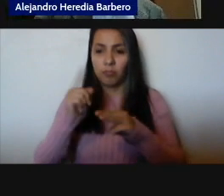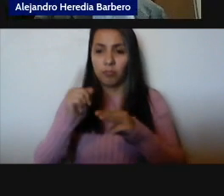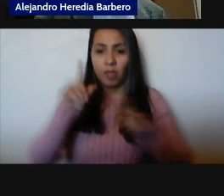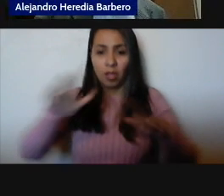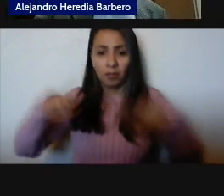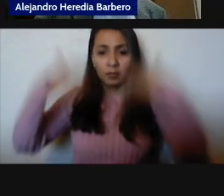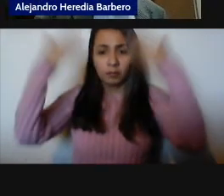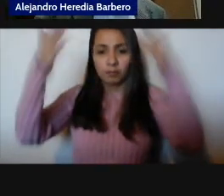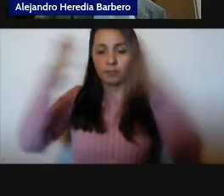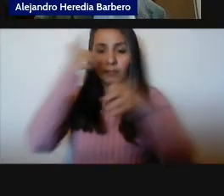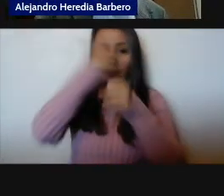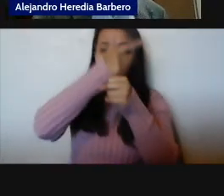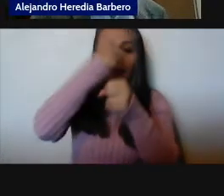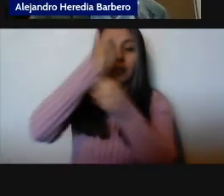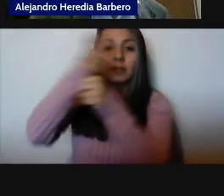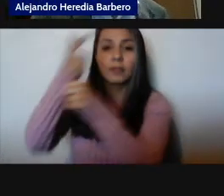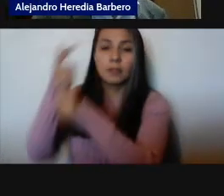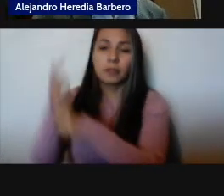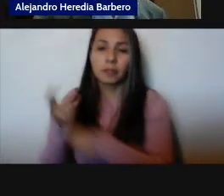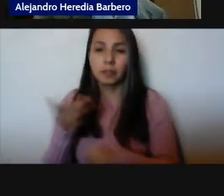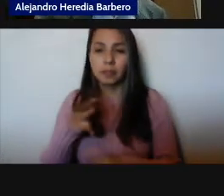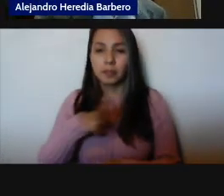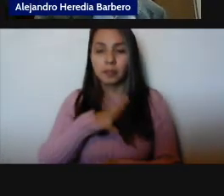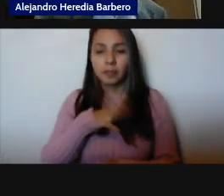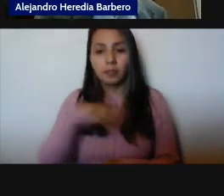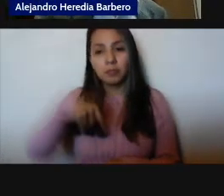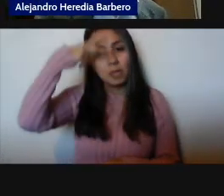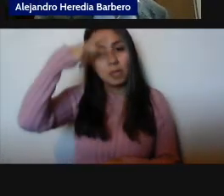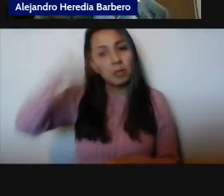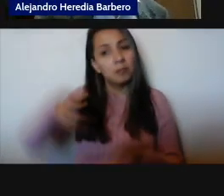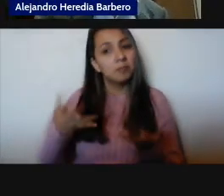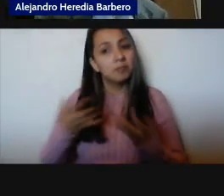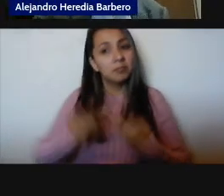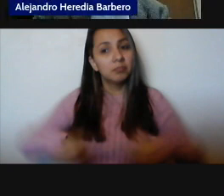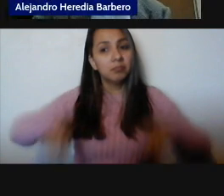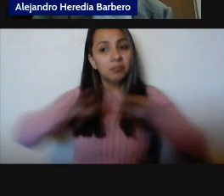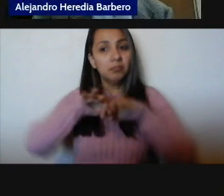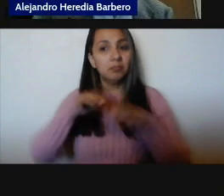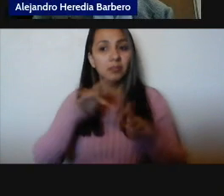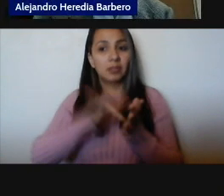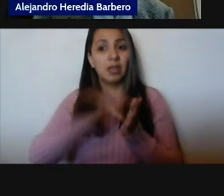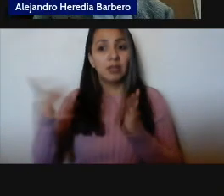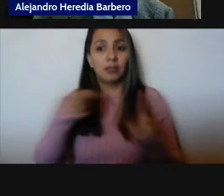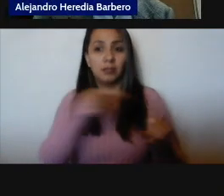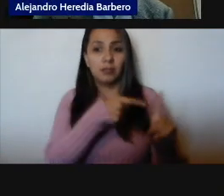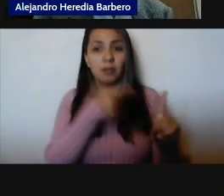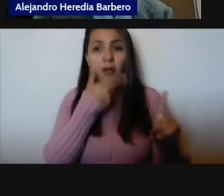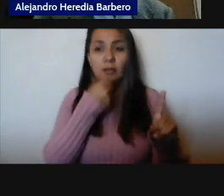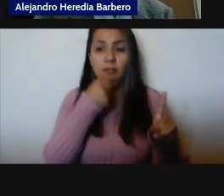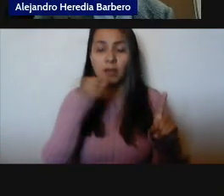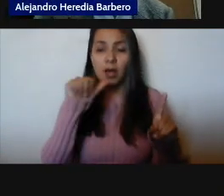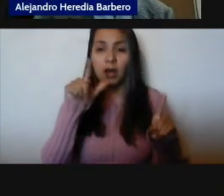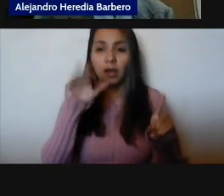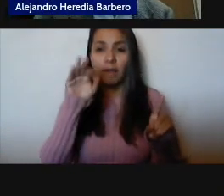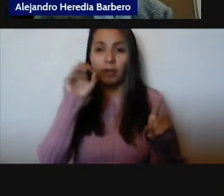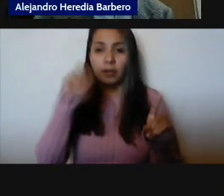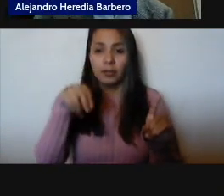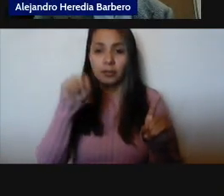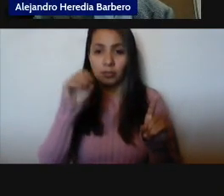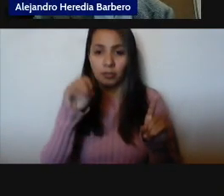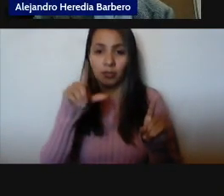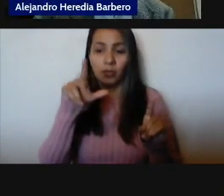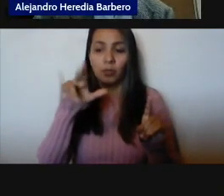la Tierra. Y desde luego que, bueno, México juega un papel aquí muy relevante a partir de los estudios de Alfonso Luis